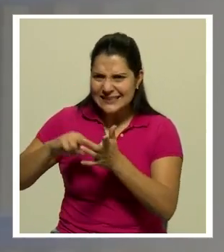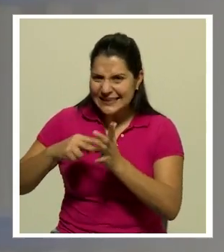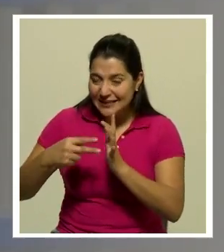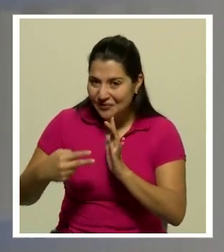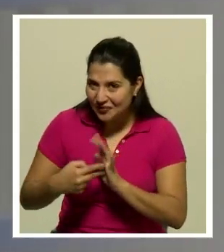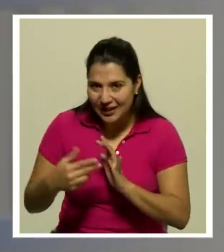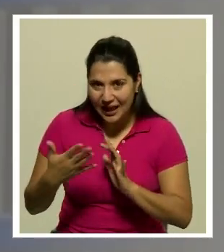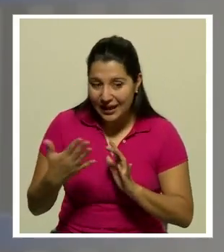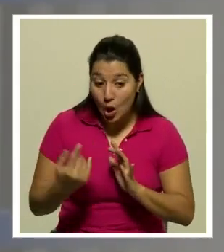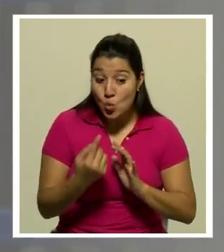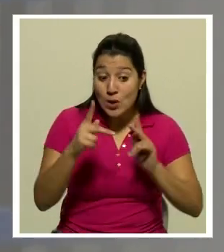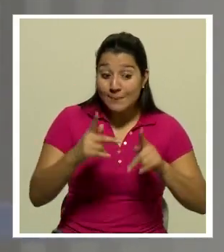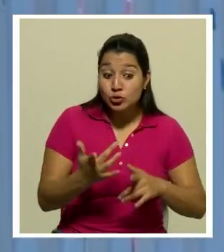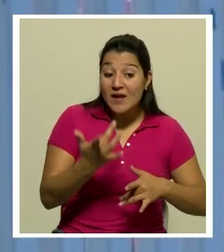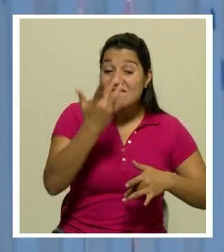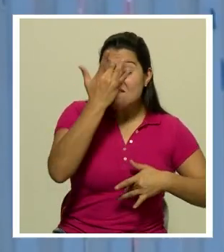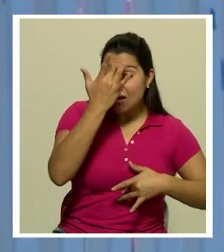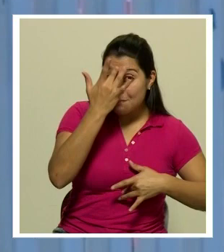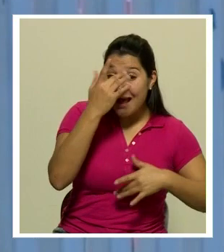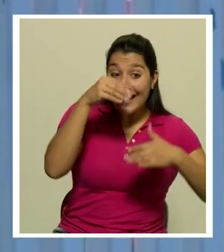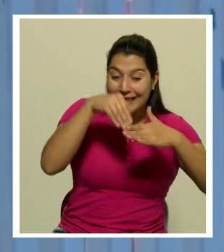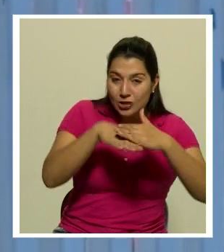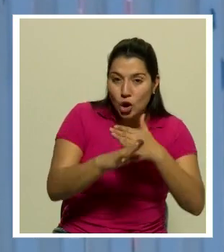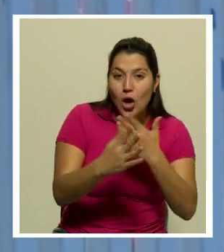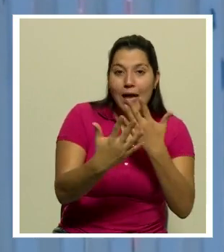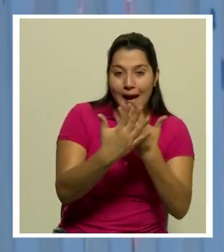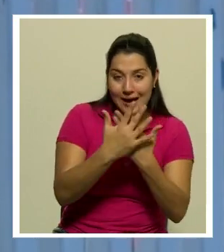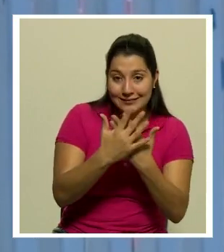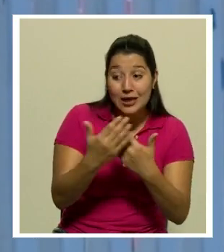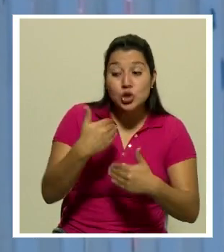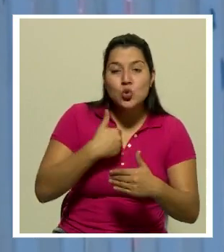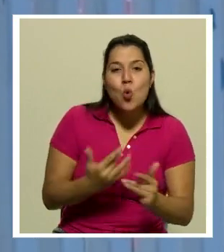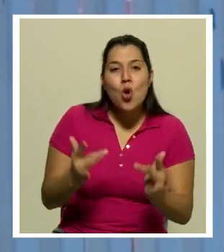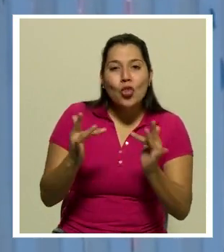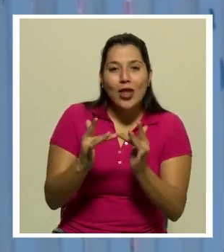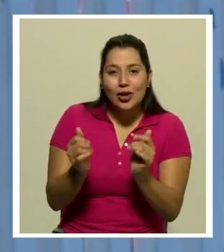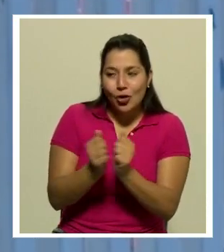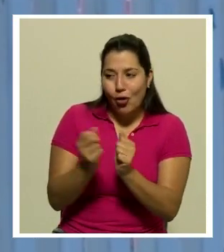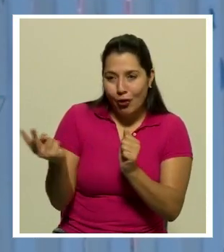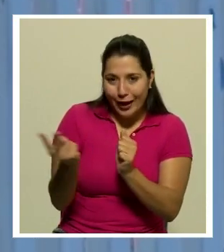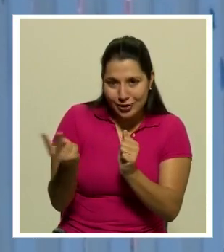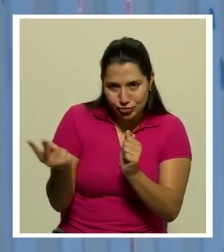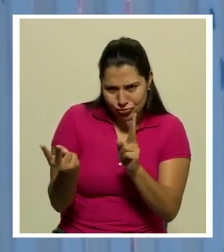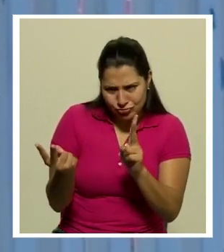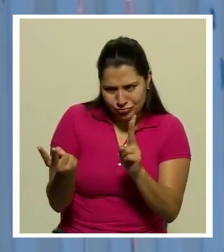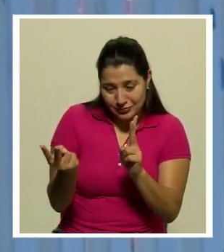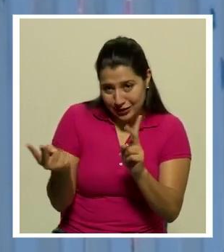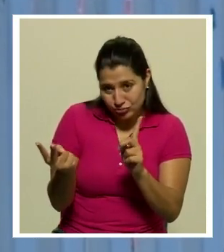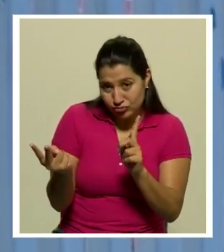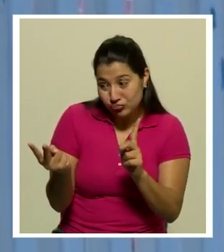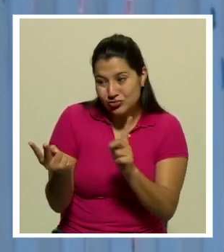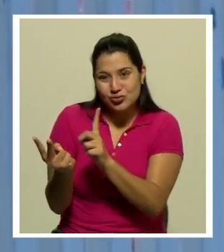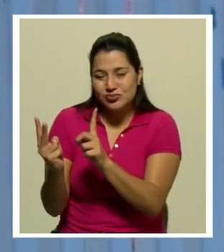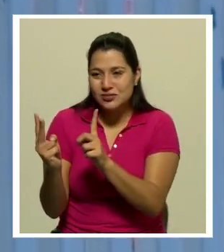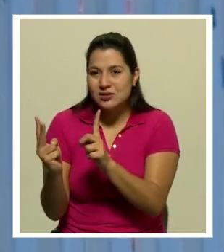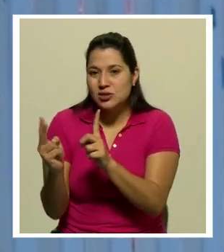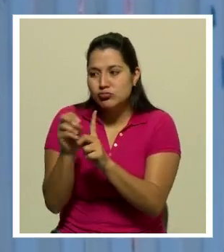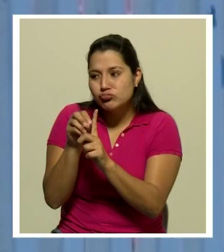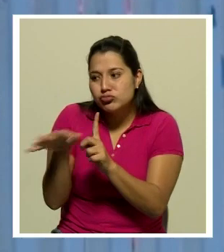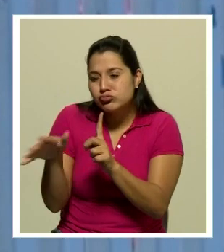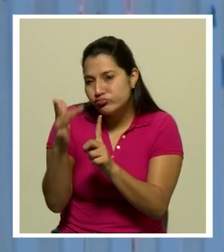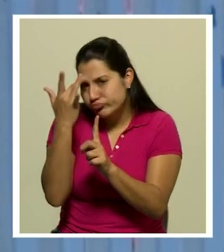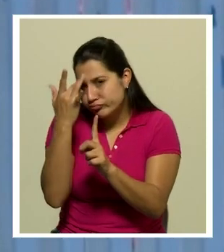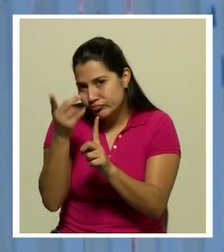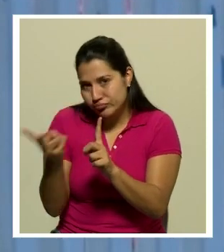virus ingresó a este centro. Sí, las 2 personas que se encuentran positivas están aprehendidas. Estas personas están